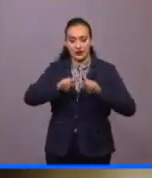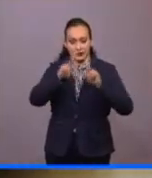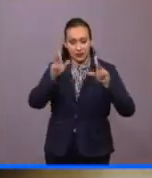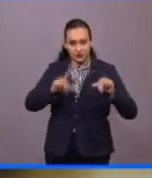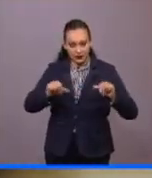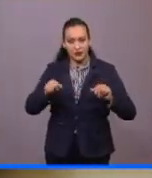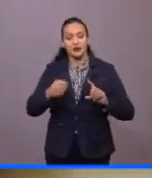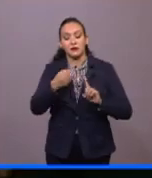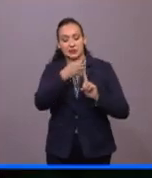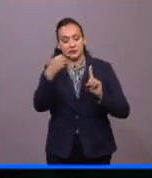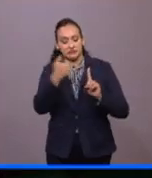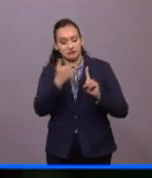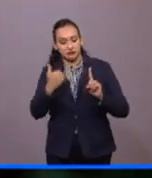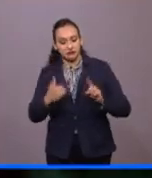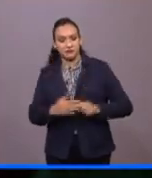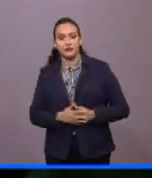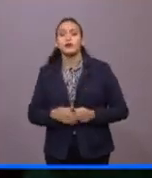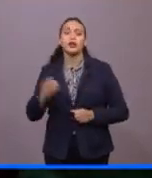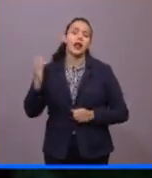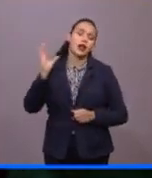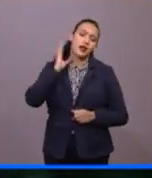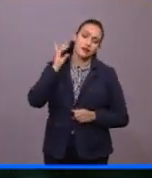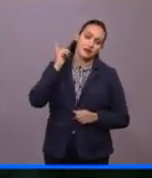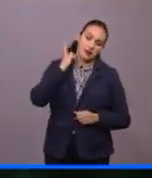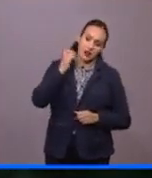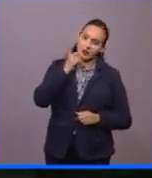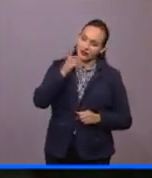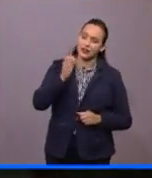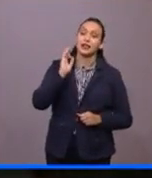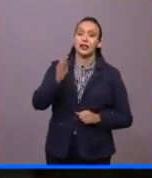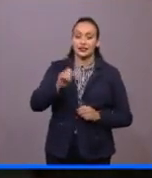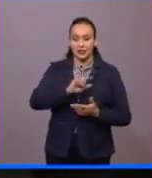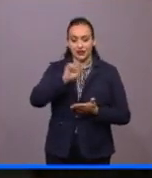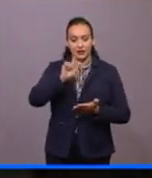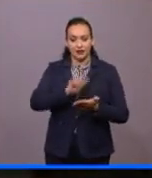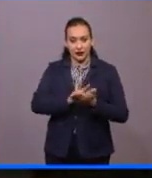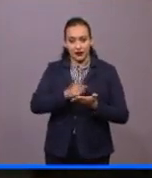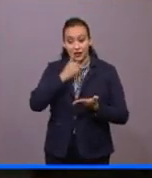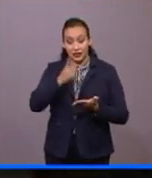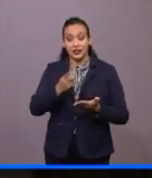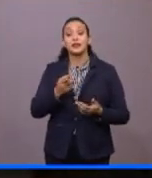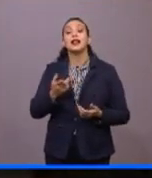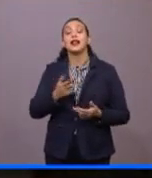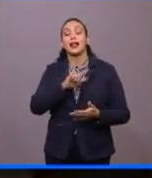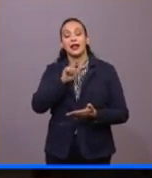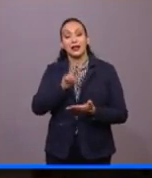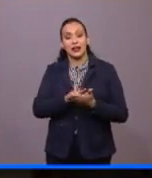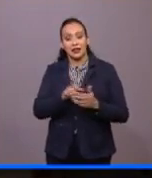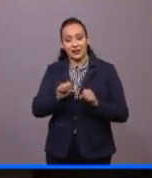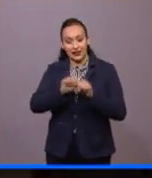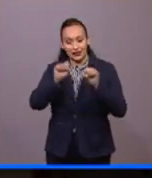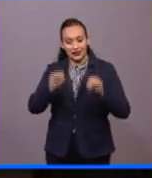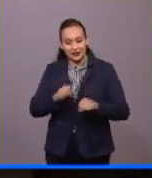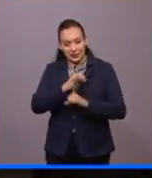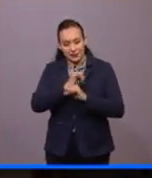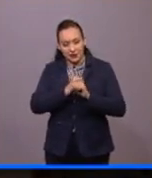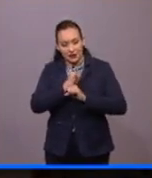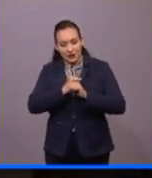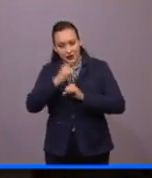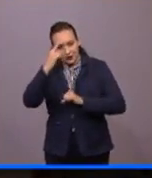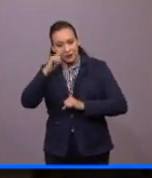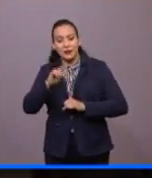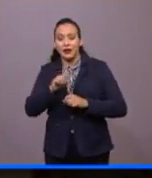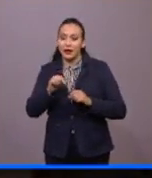los consejos locales. La Cámara de Diputados también aprobó la ley que expide la Ley del Sistema Nacional de Investigación